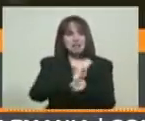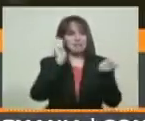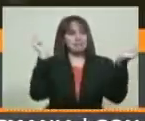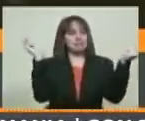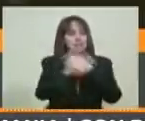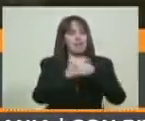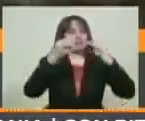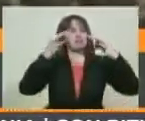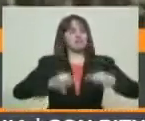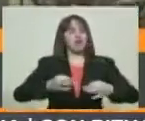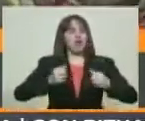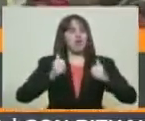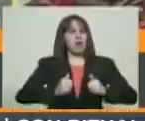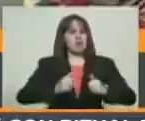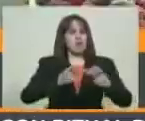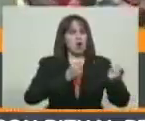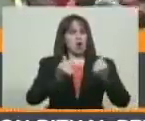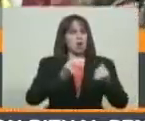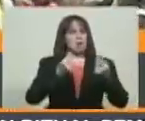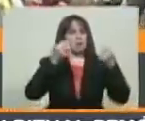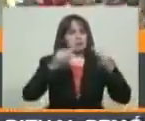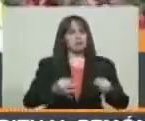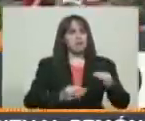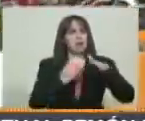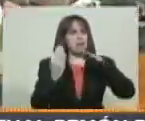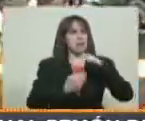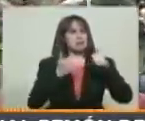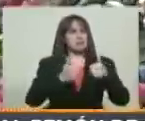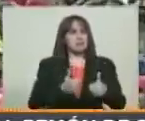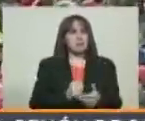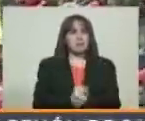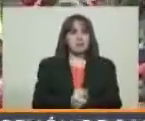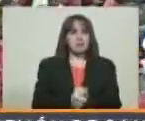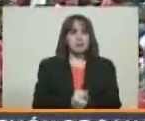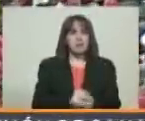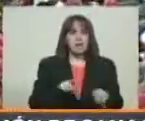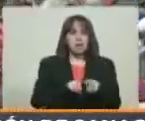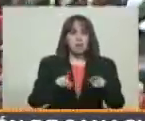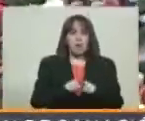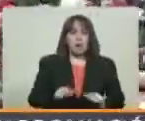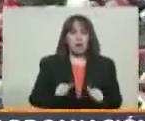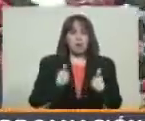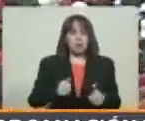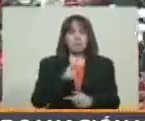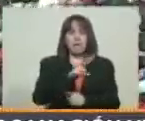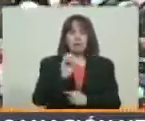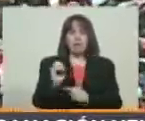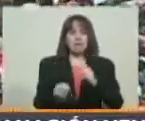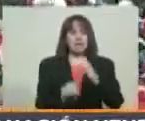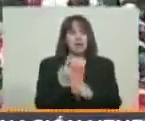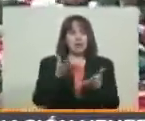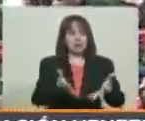yo quiero un gran cambio económico con la victoria del 20 de mayo.